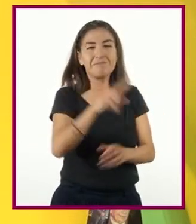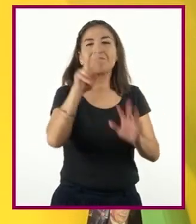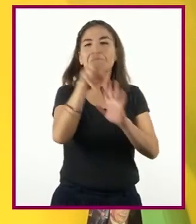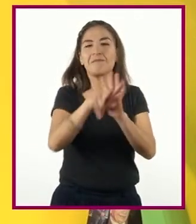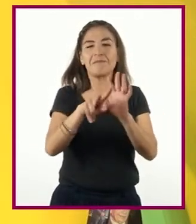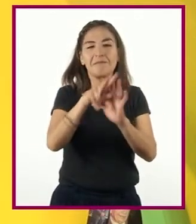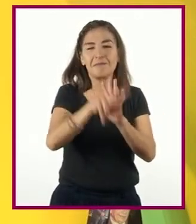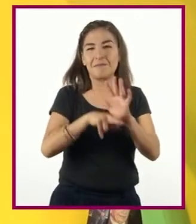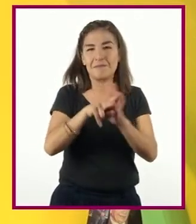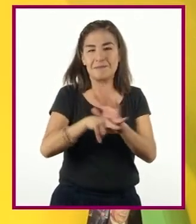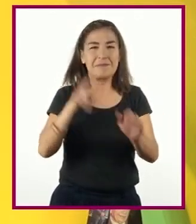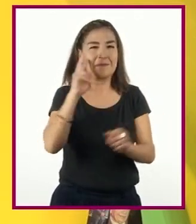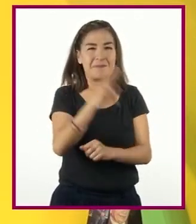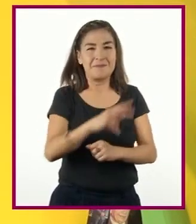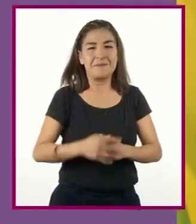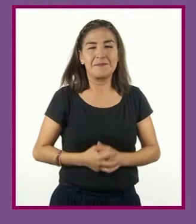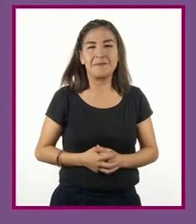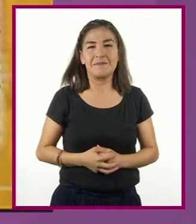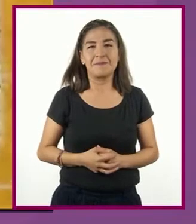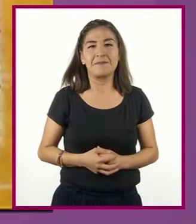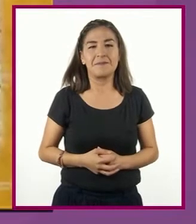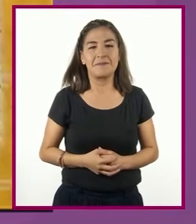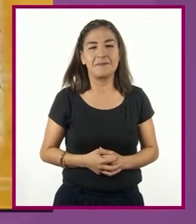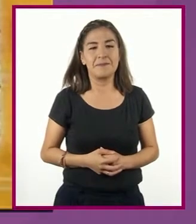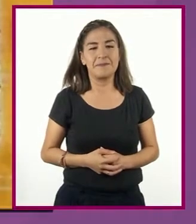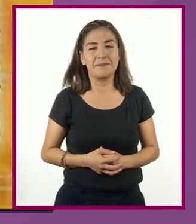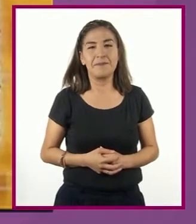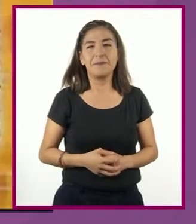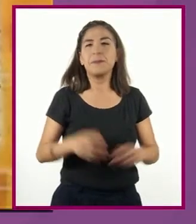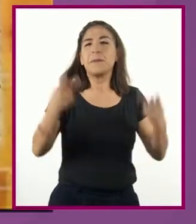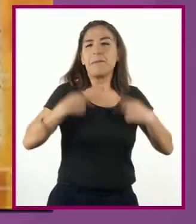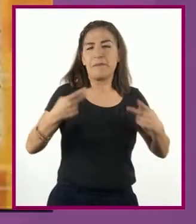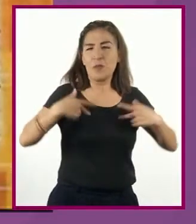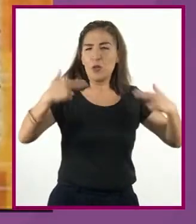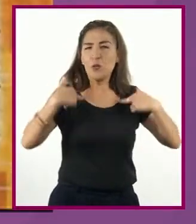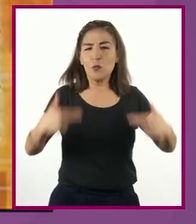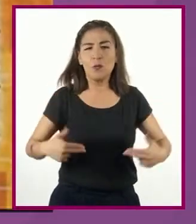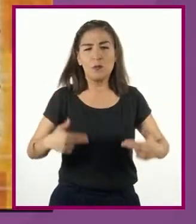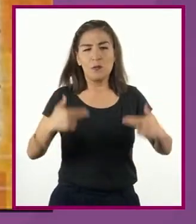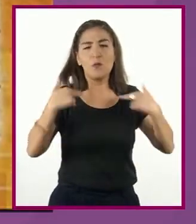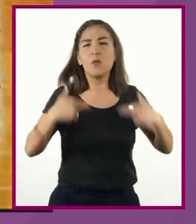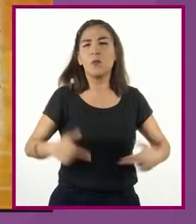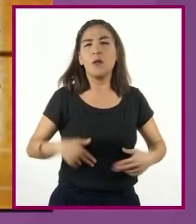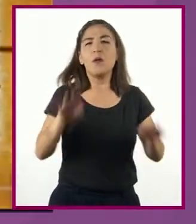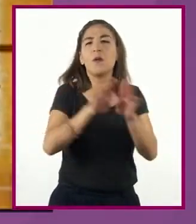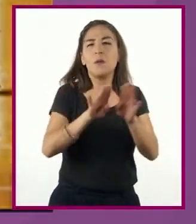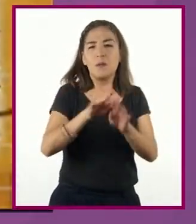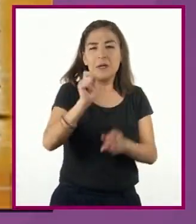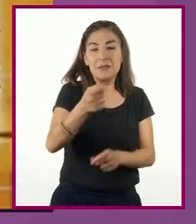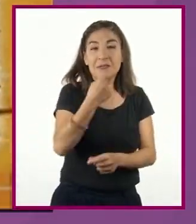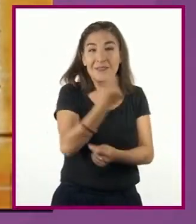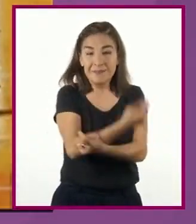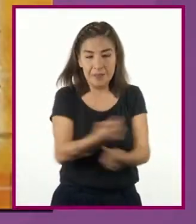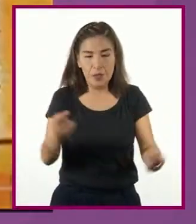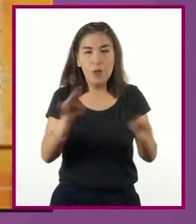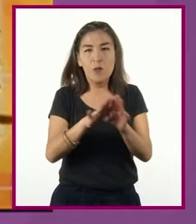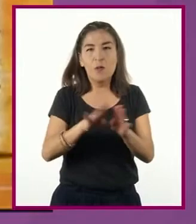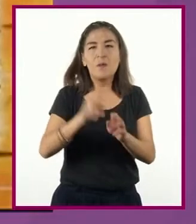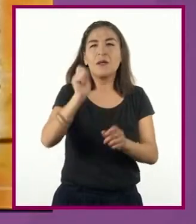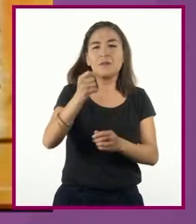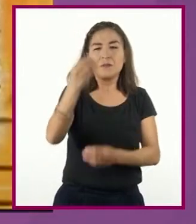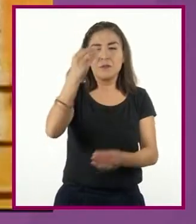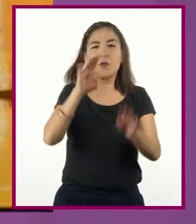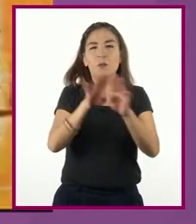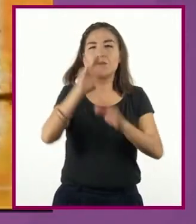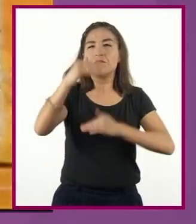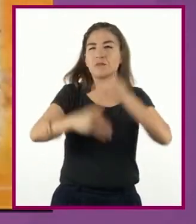siguiente fragmento audiovisual? Los seres humanos construimos nuestra identidad desde pequeños, al convivir con nuestra familia y en